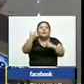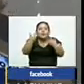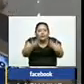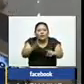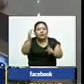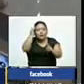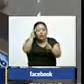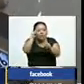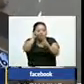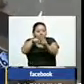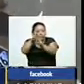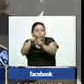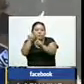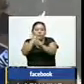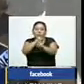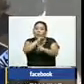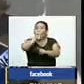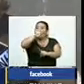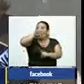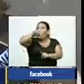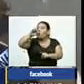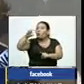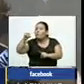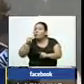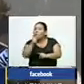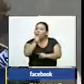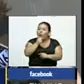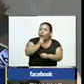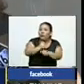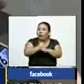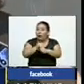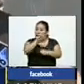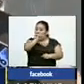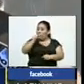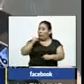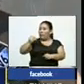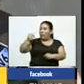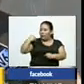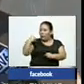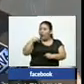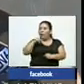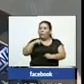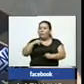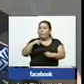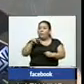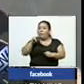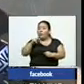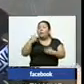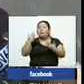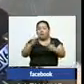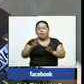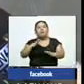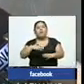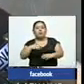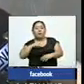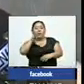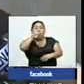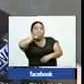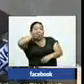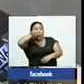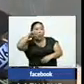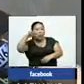Hay más de 4,000 casos sospechosos a la fecha, la semana pasada que la semana 26. Hay más de 4,000 casos